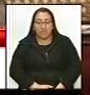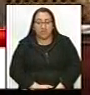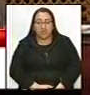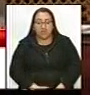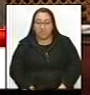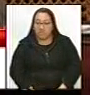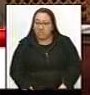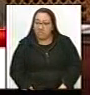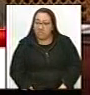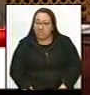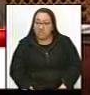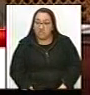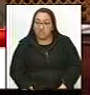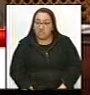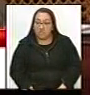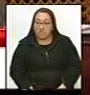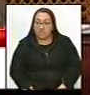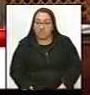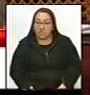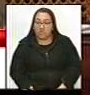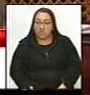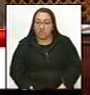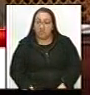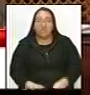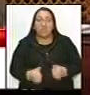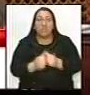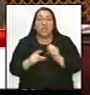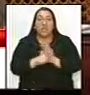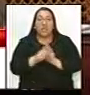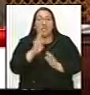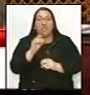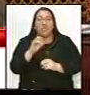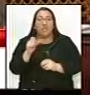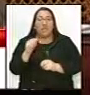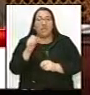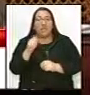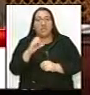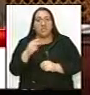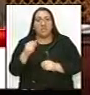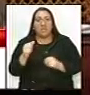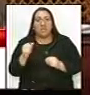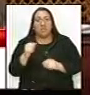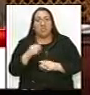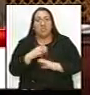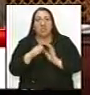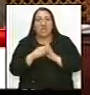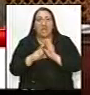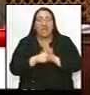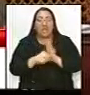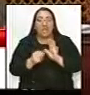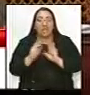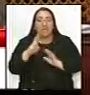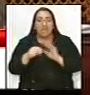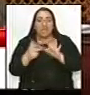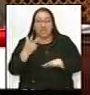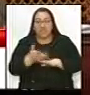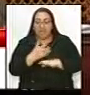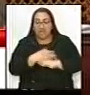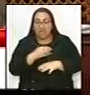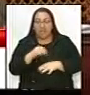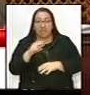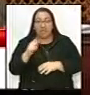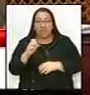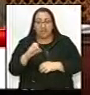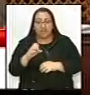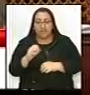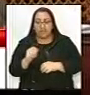reglamento de la ley de banda ancha fue publicado en el 2013 el decreto supremo 0 14 de 2013 mtc